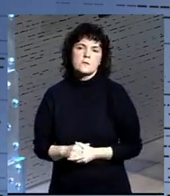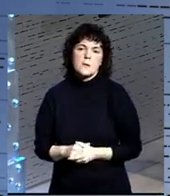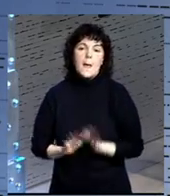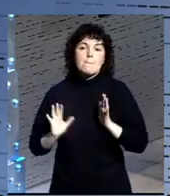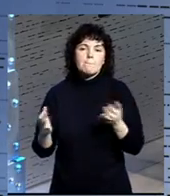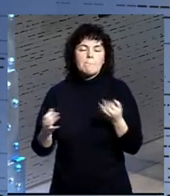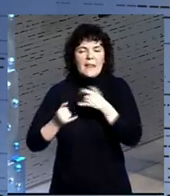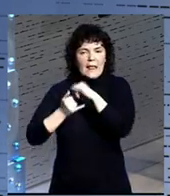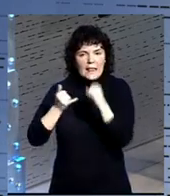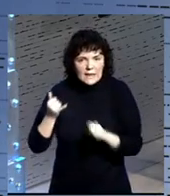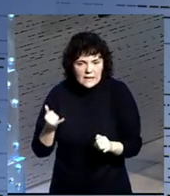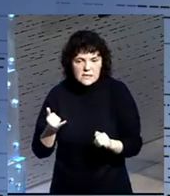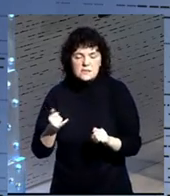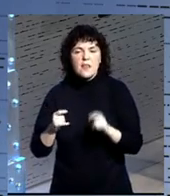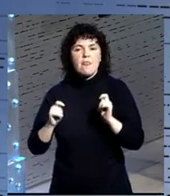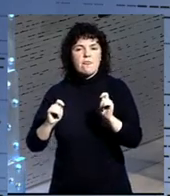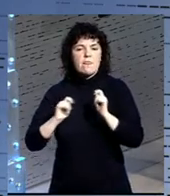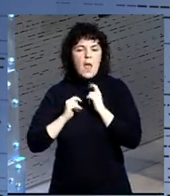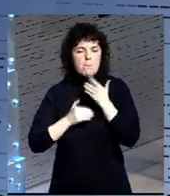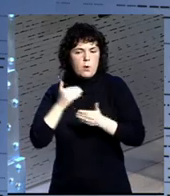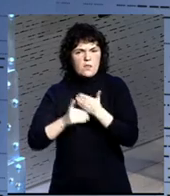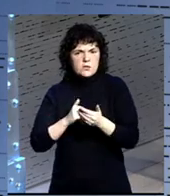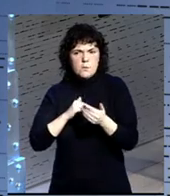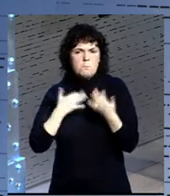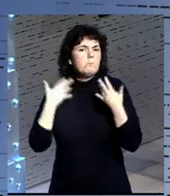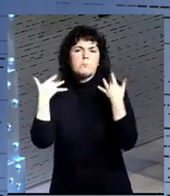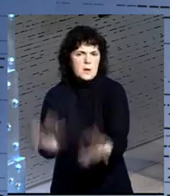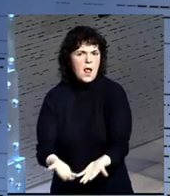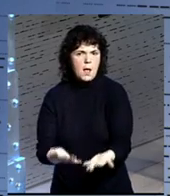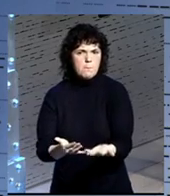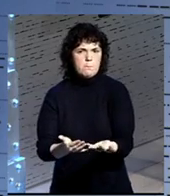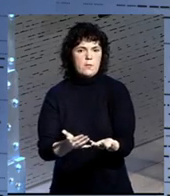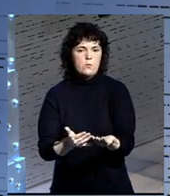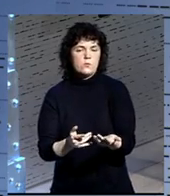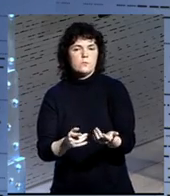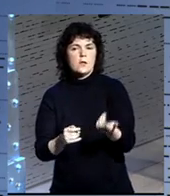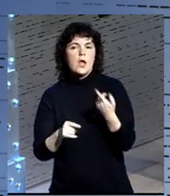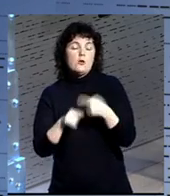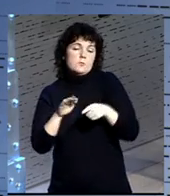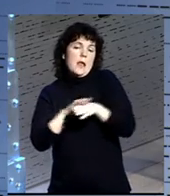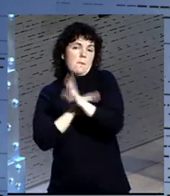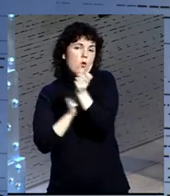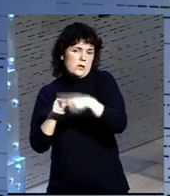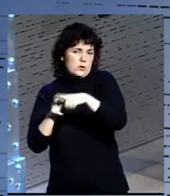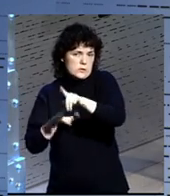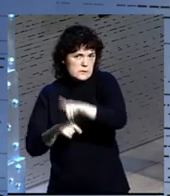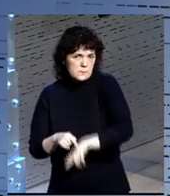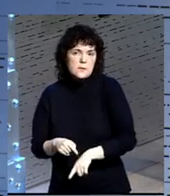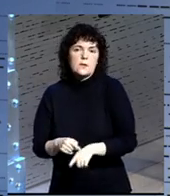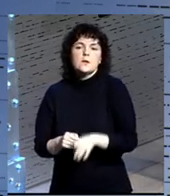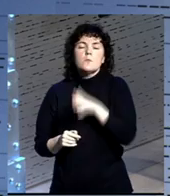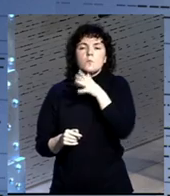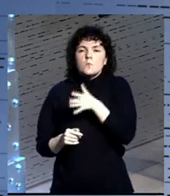la crisis ha acelerado algunas de estas transformaciones y ha introducido algunas otras, porque no en